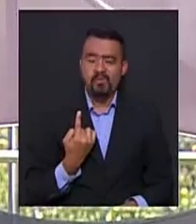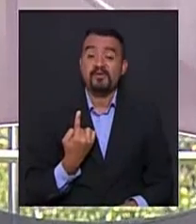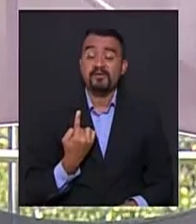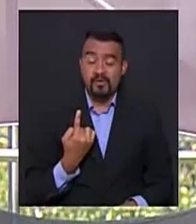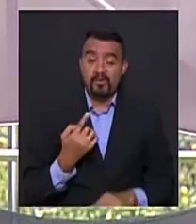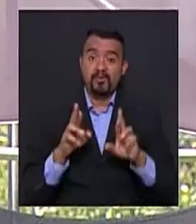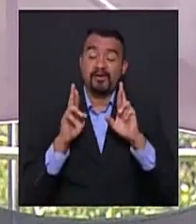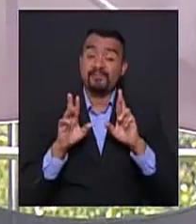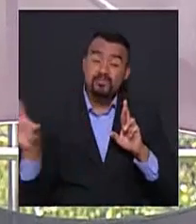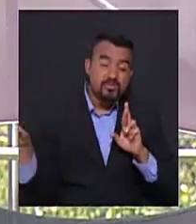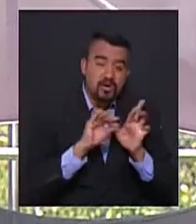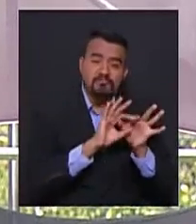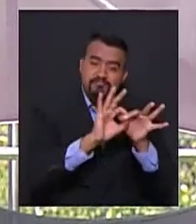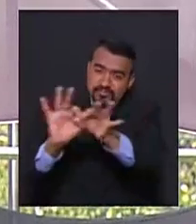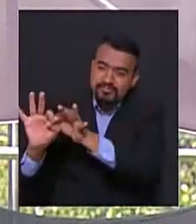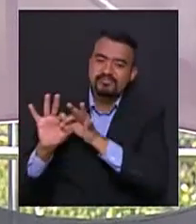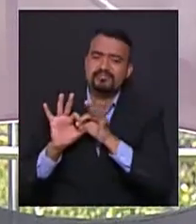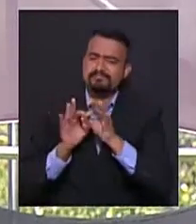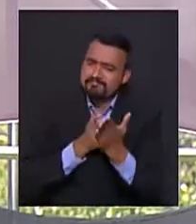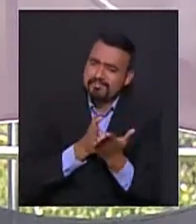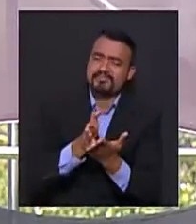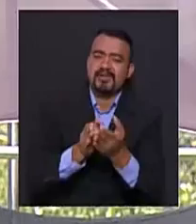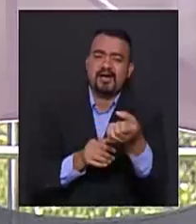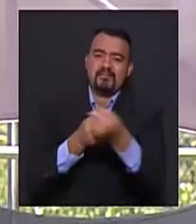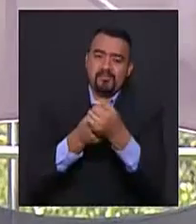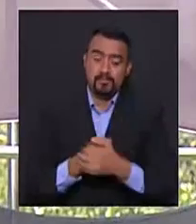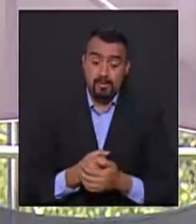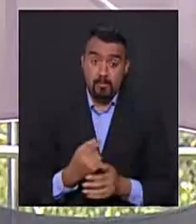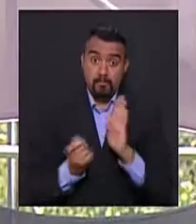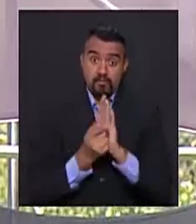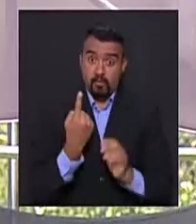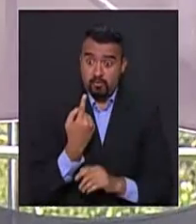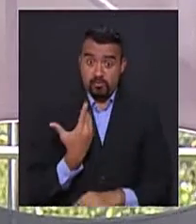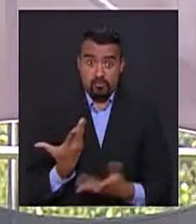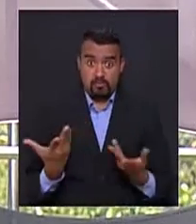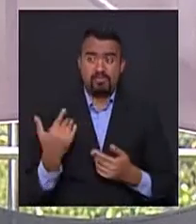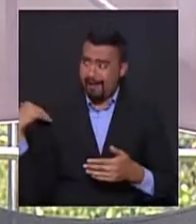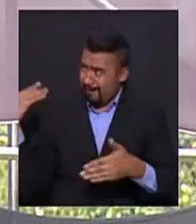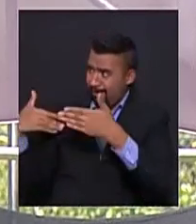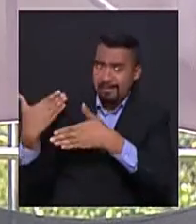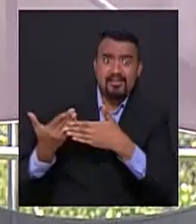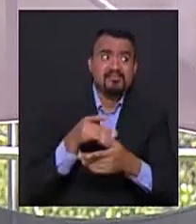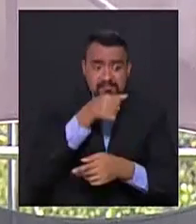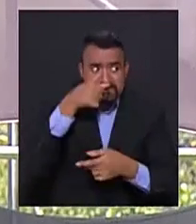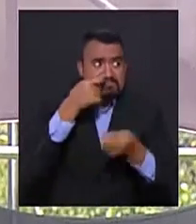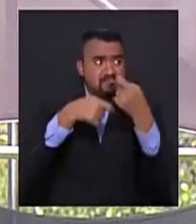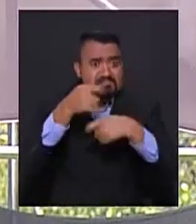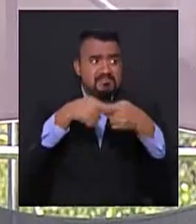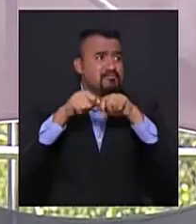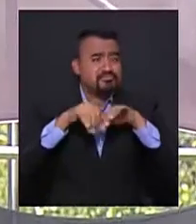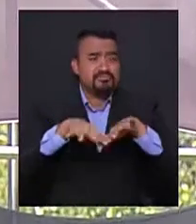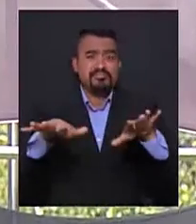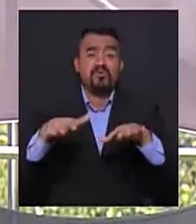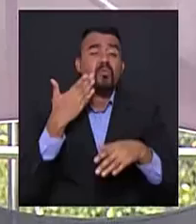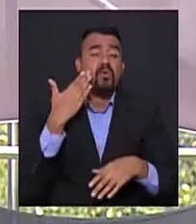debe durar años, porque la mafia lleva décadas corrompiendo a esta sociedad. Deben ser años de participación